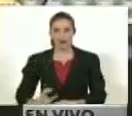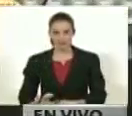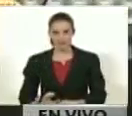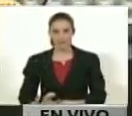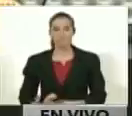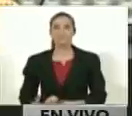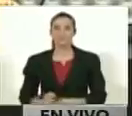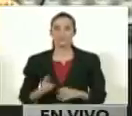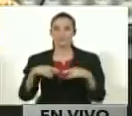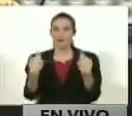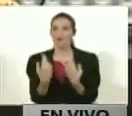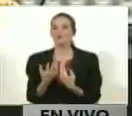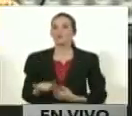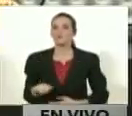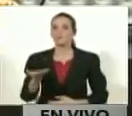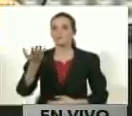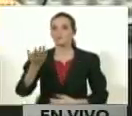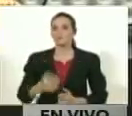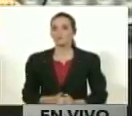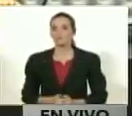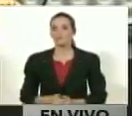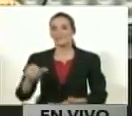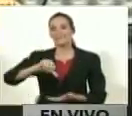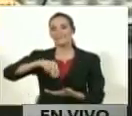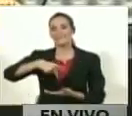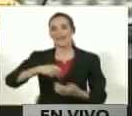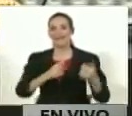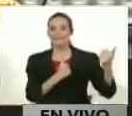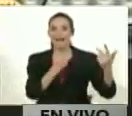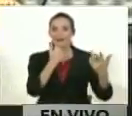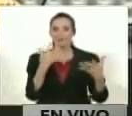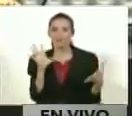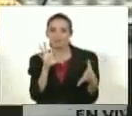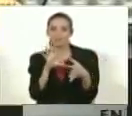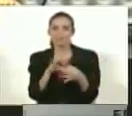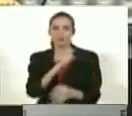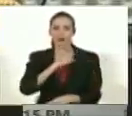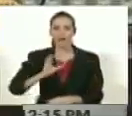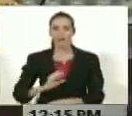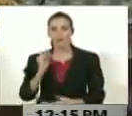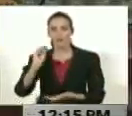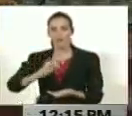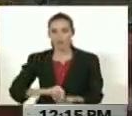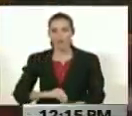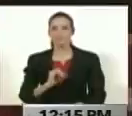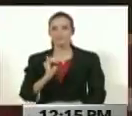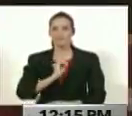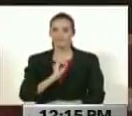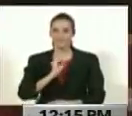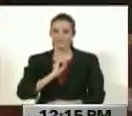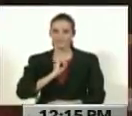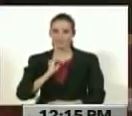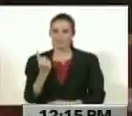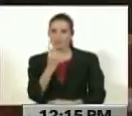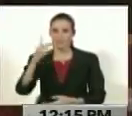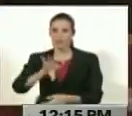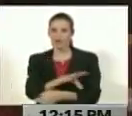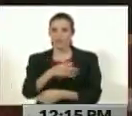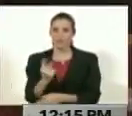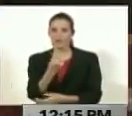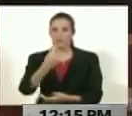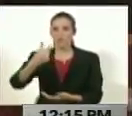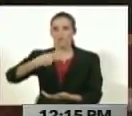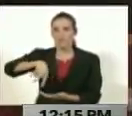una gran región y la salsa unificó al Caribe otra vez en identidad, con un solo canto, un solo